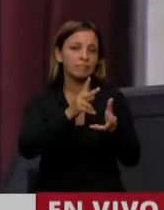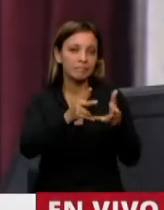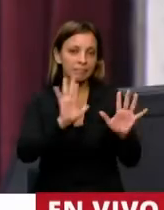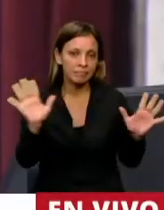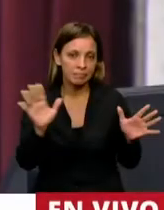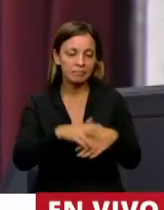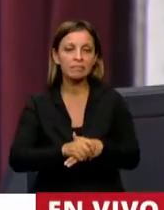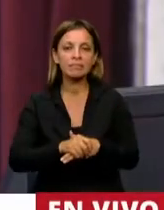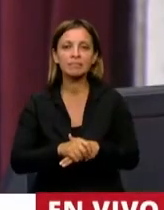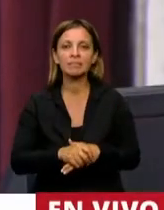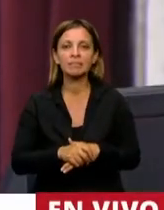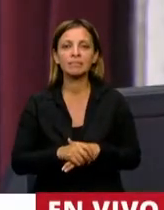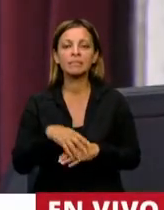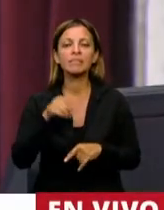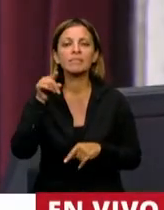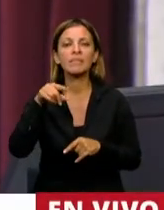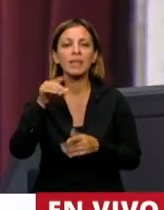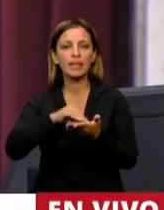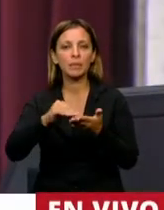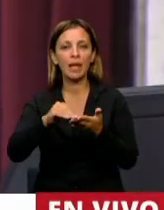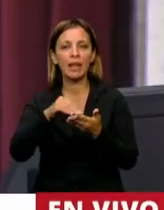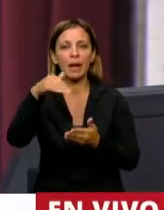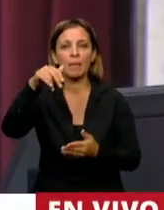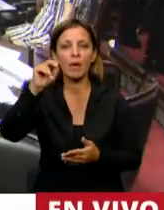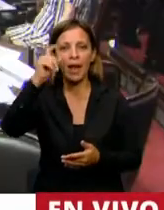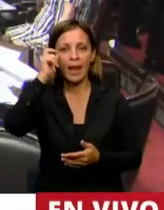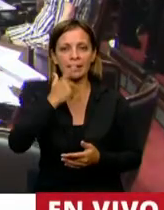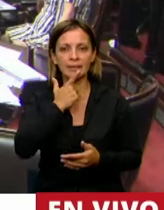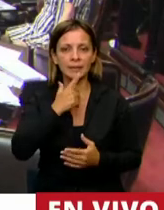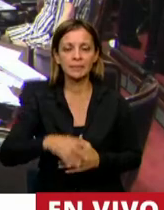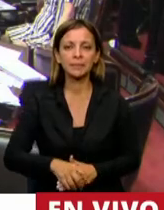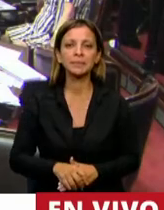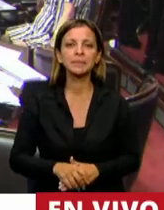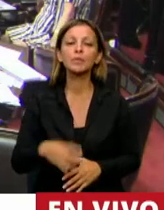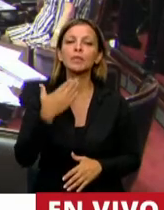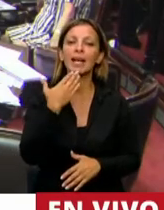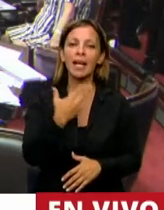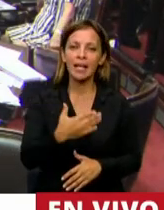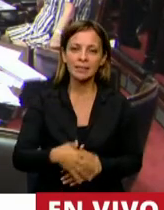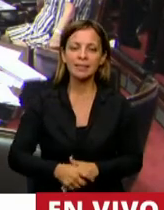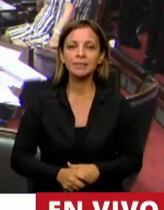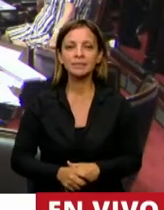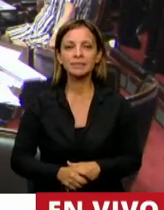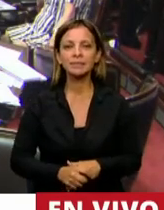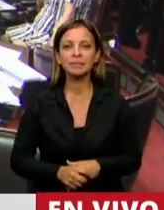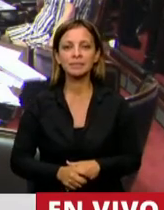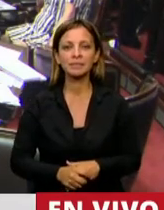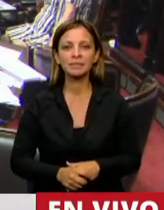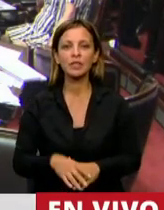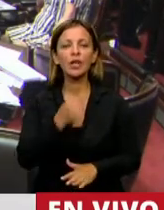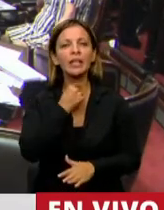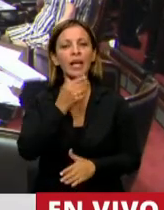En el uso de la palabra, la diputada Flavia Morales. Gracias, señor presidente, por la palabra.